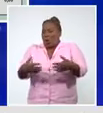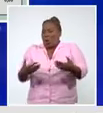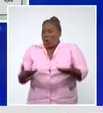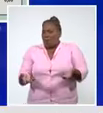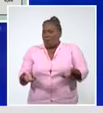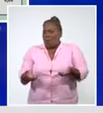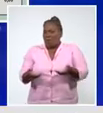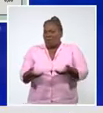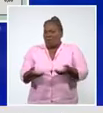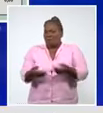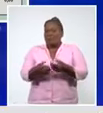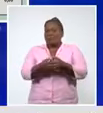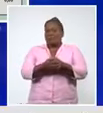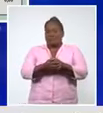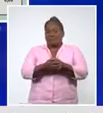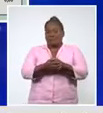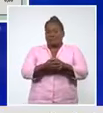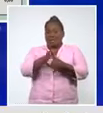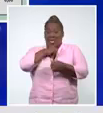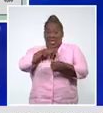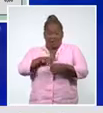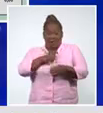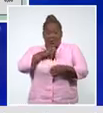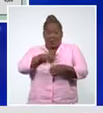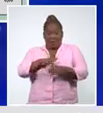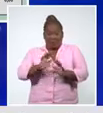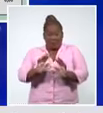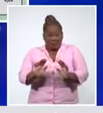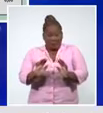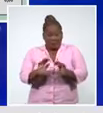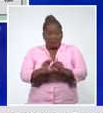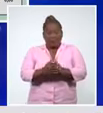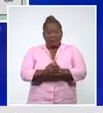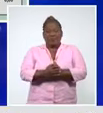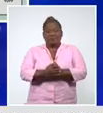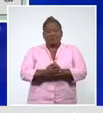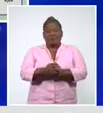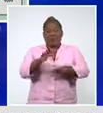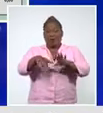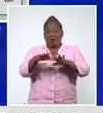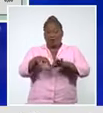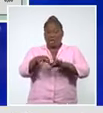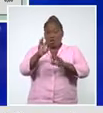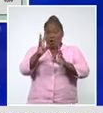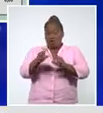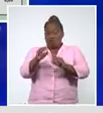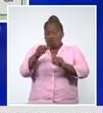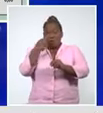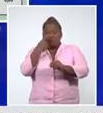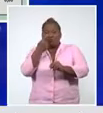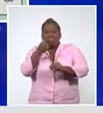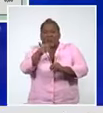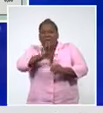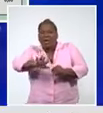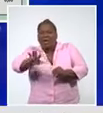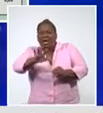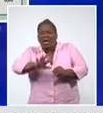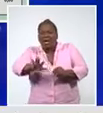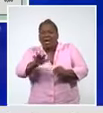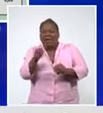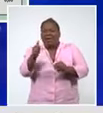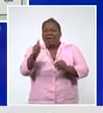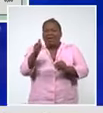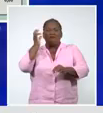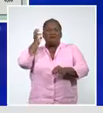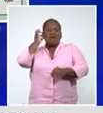nada más que para ejemplificarlo, teniendo en cuenta que a veces los numeritos esos no se ven, pues en febrero se han